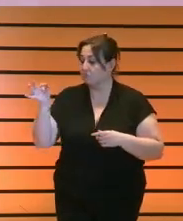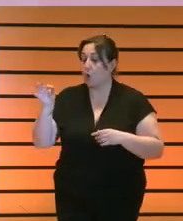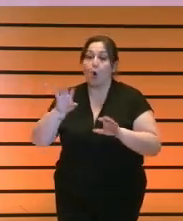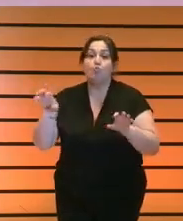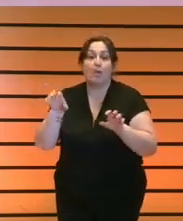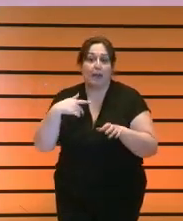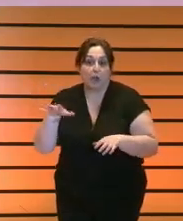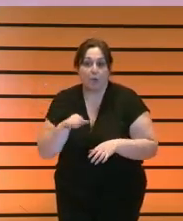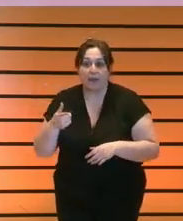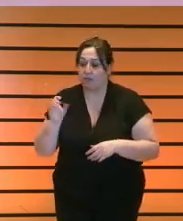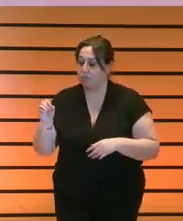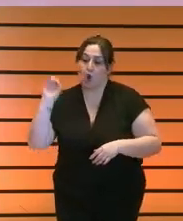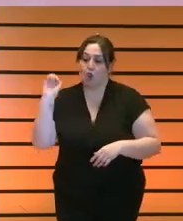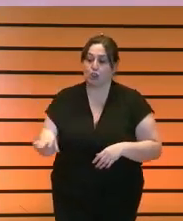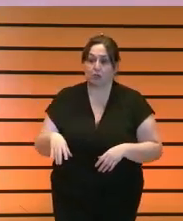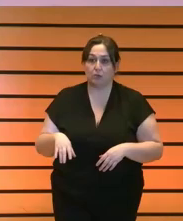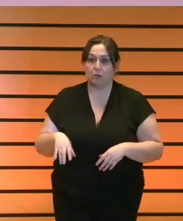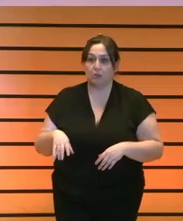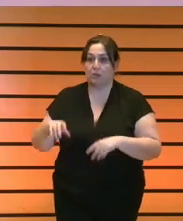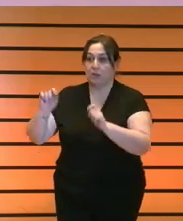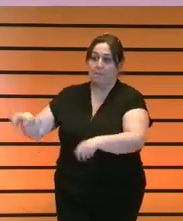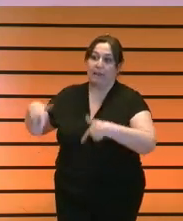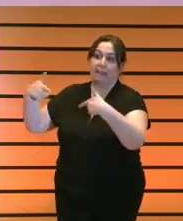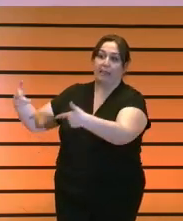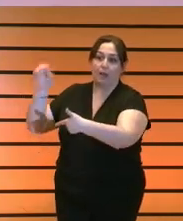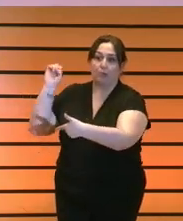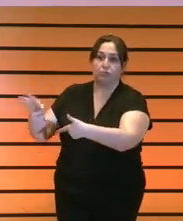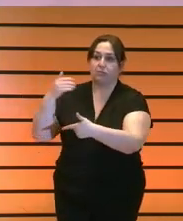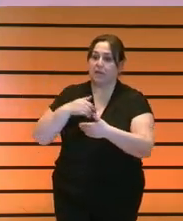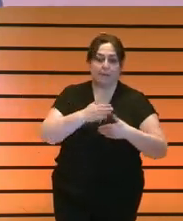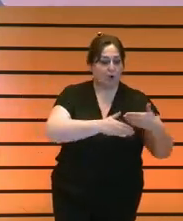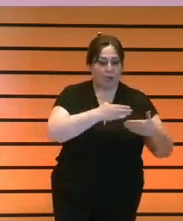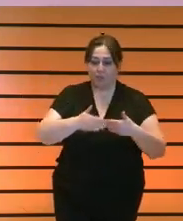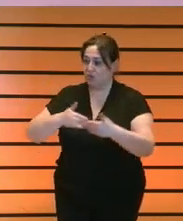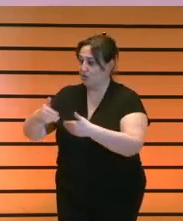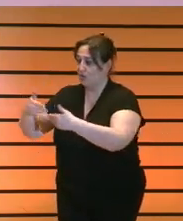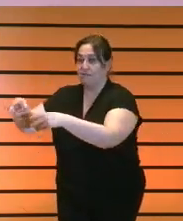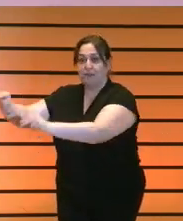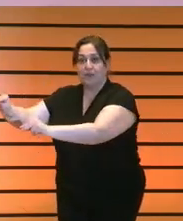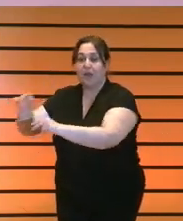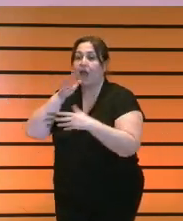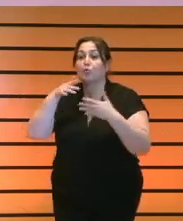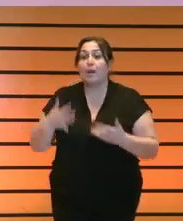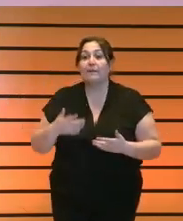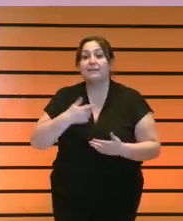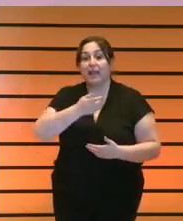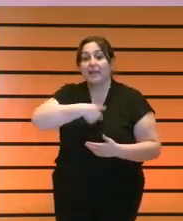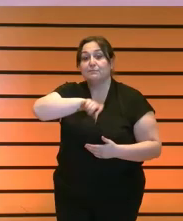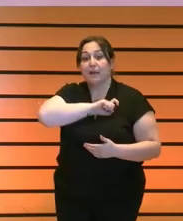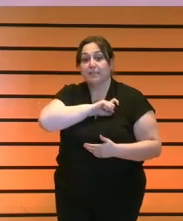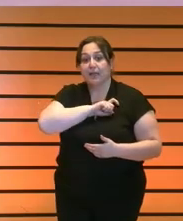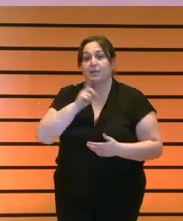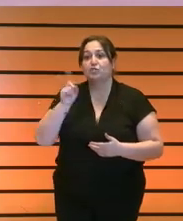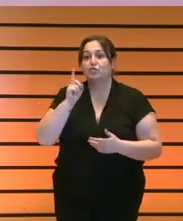que he comprado, pues lo tiro. Va al vertedero y ahí termina todo. Actualmente, por ejemplo, en España solamente se